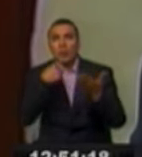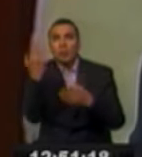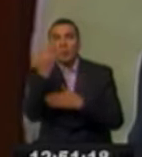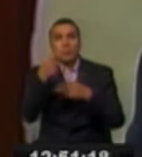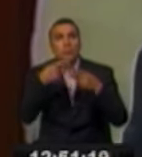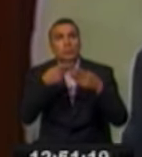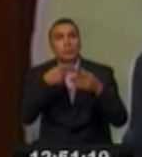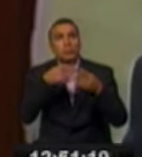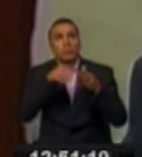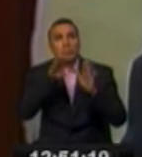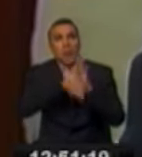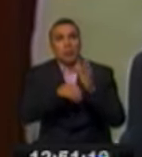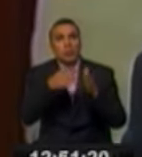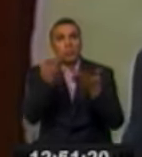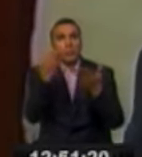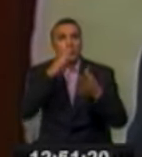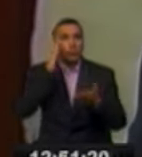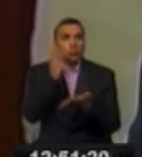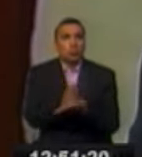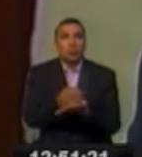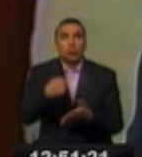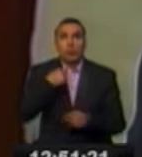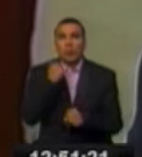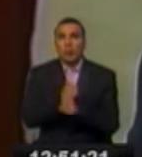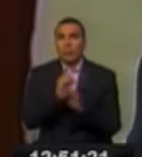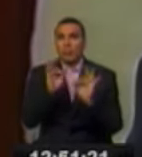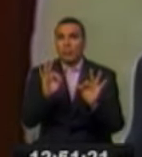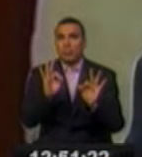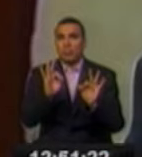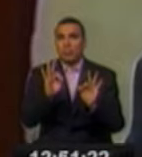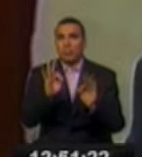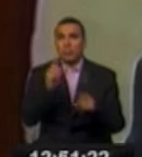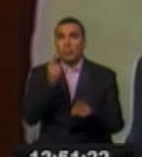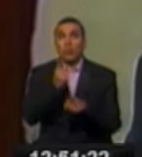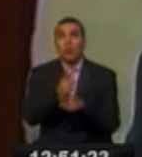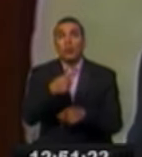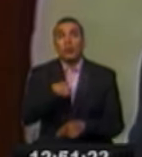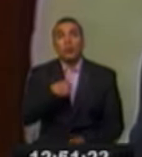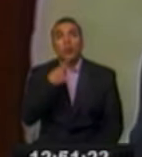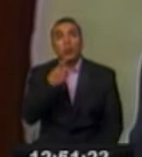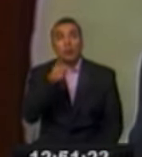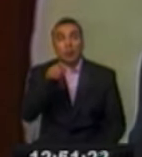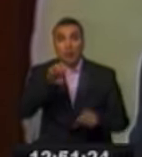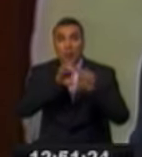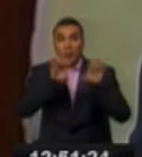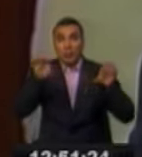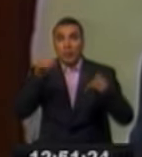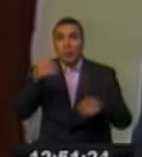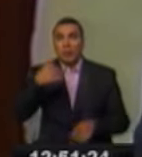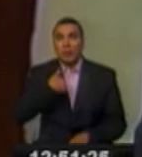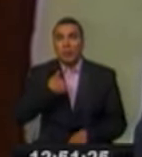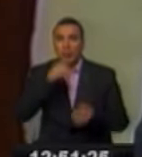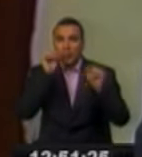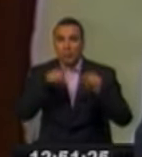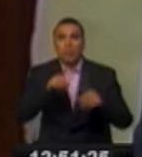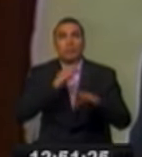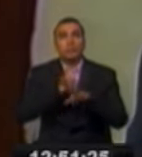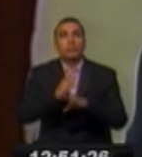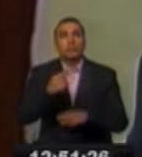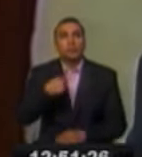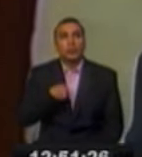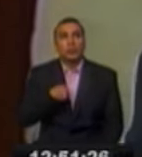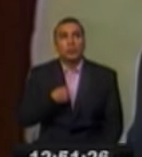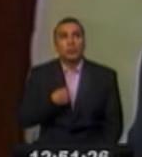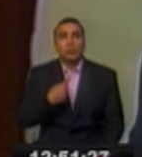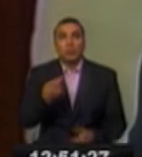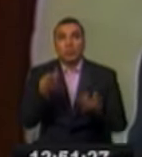frecuencias. Nosotros actuamos en absoluto derecho y queremos dejar enmarcado que las empresas tienen la capacidad de defenderse, así